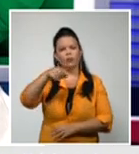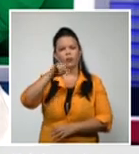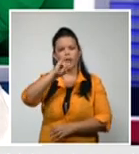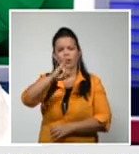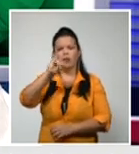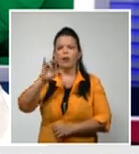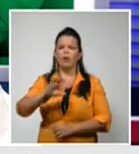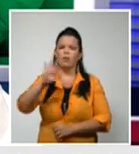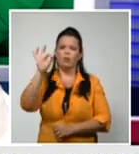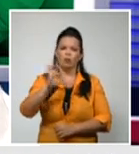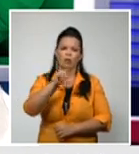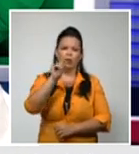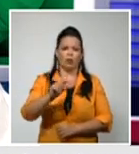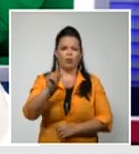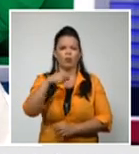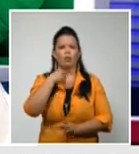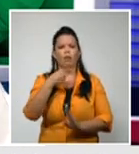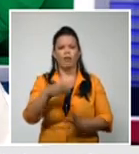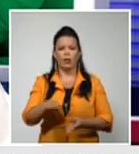0,66%, que